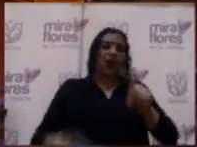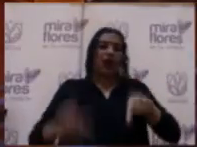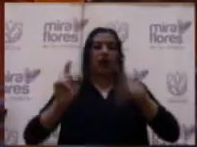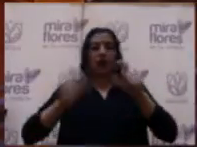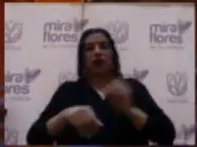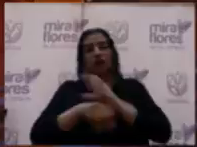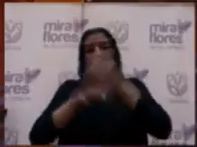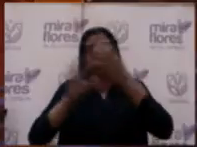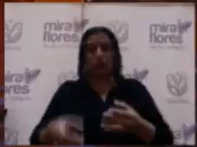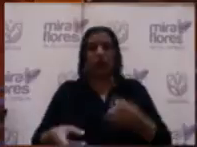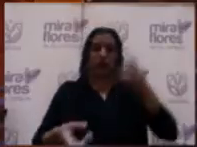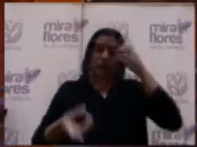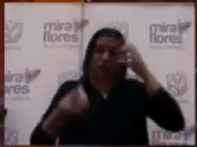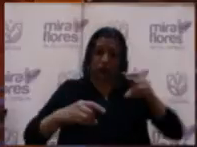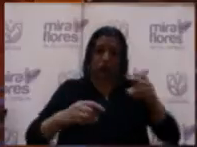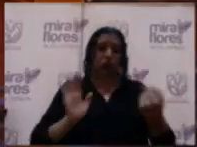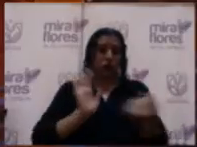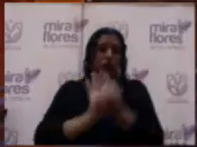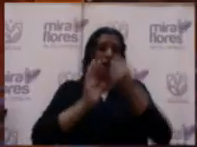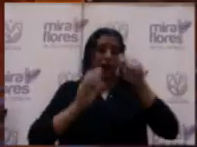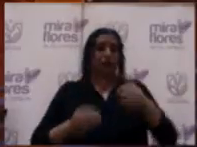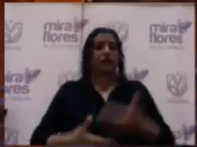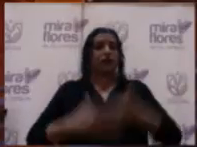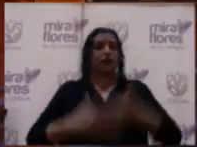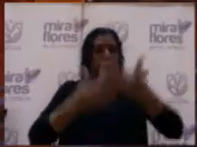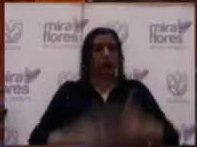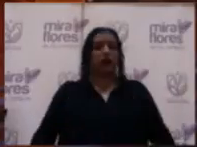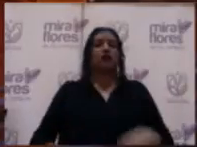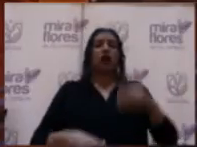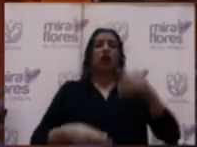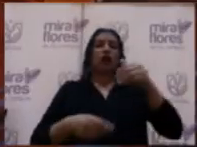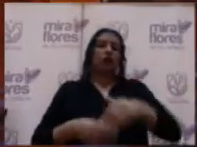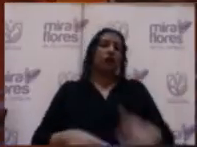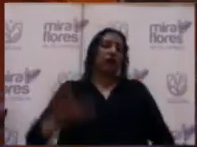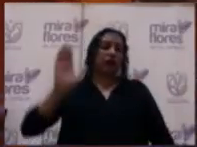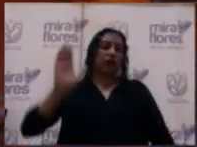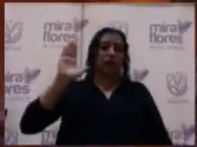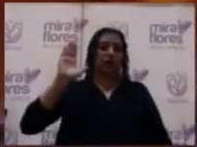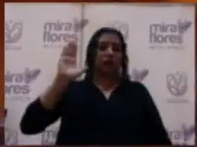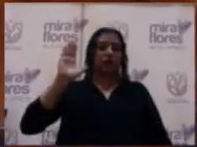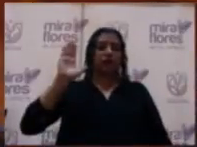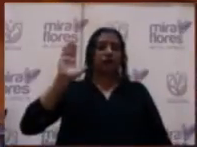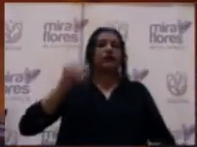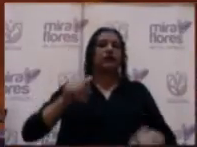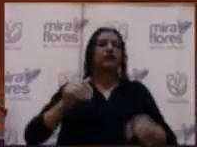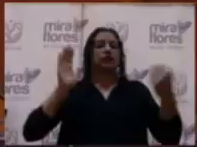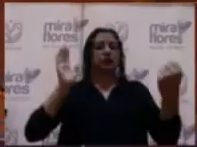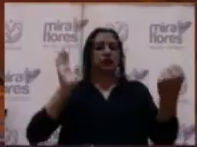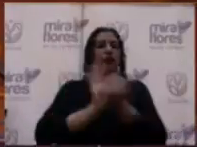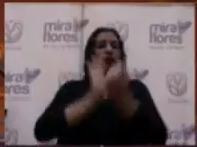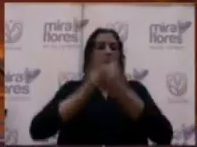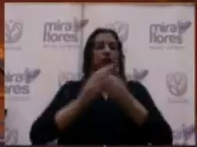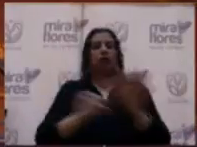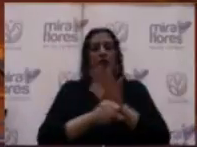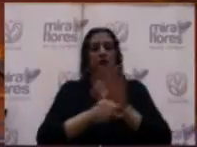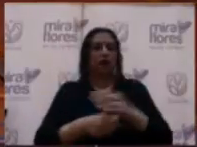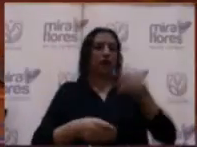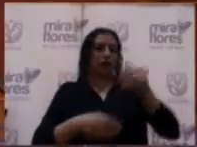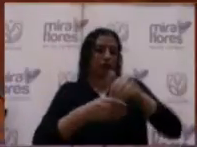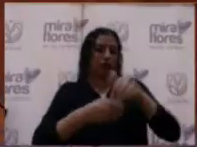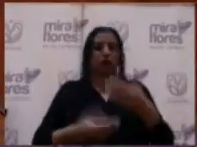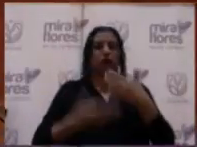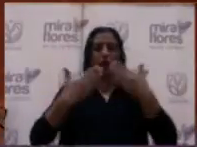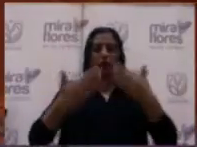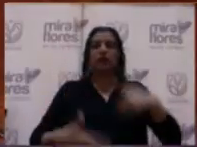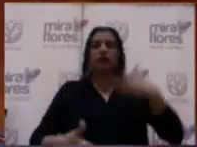consejo que estén a favor de aprobar esta propuesta, si van a expresar la señal de conformidad. Se aprueba por unanimidad de votos. Muchas gracias. Vamos al